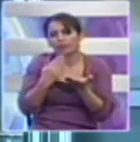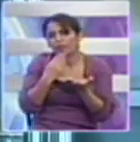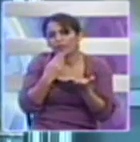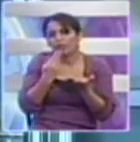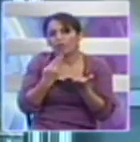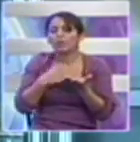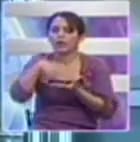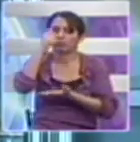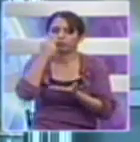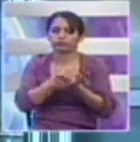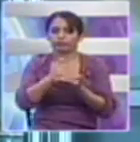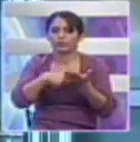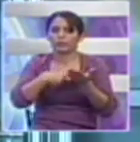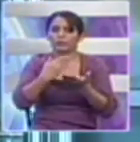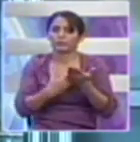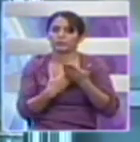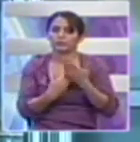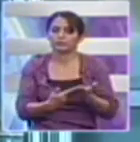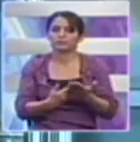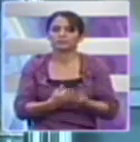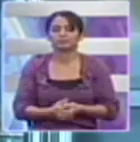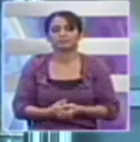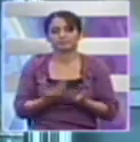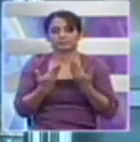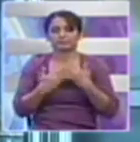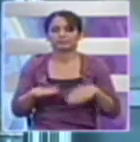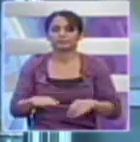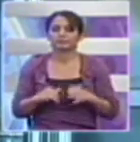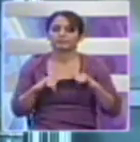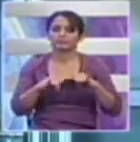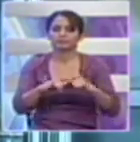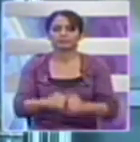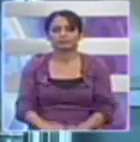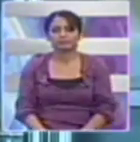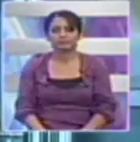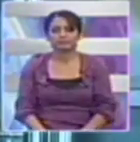y se apruebe esta propuesta del Ejecutivo. Con eso como información continúan. Buenas tardes.